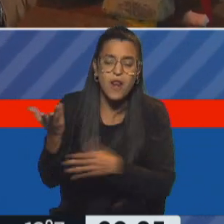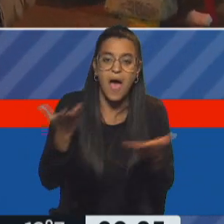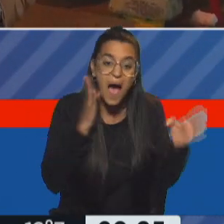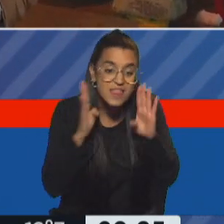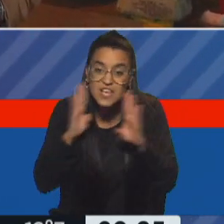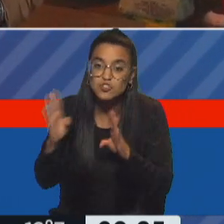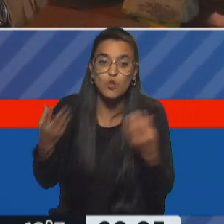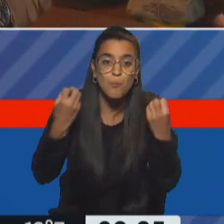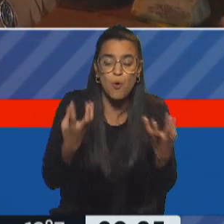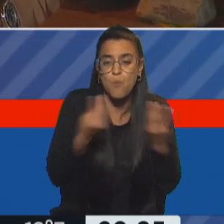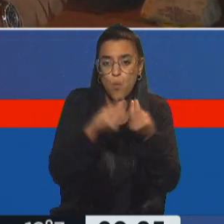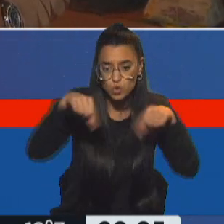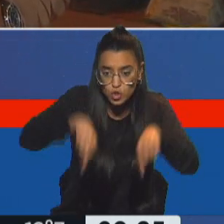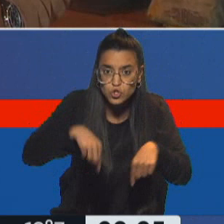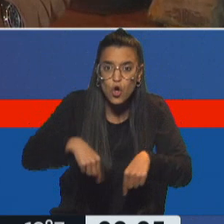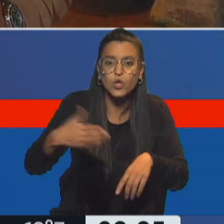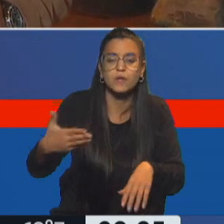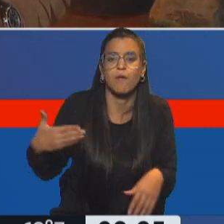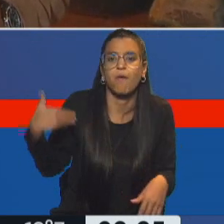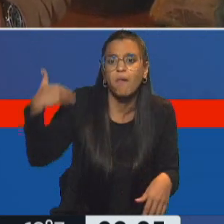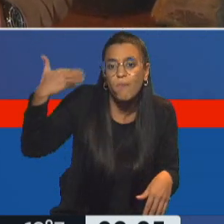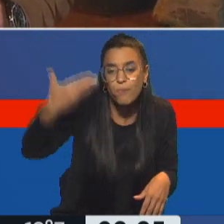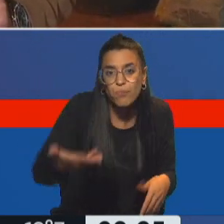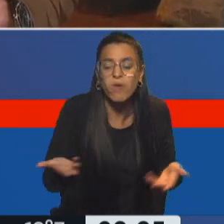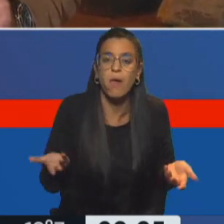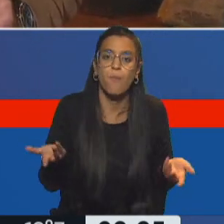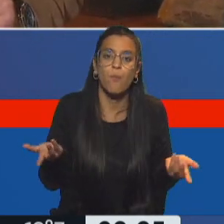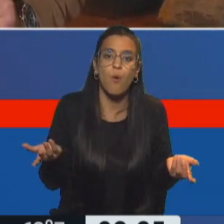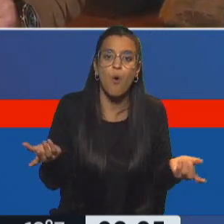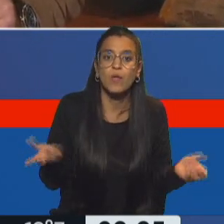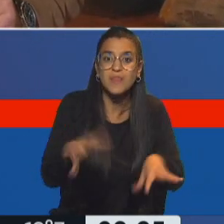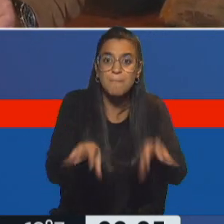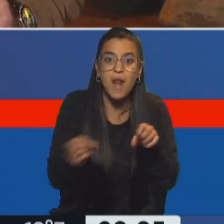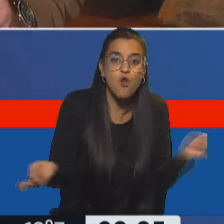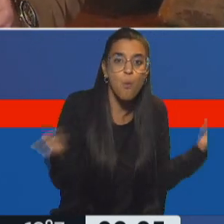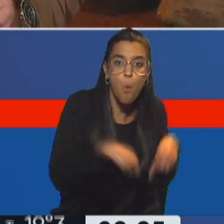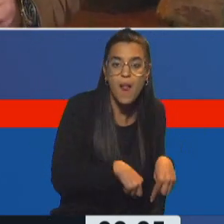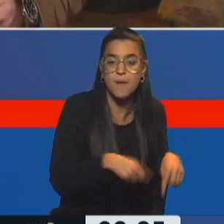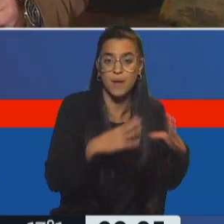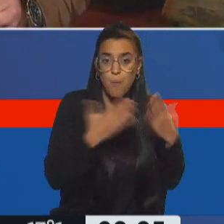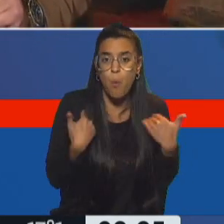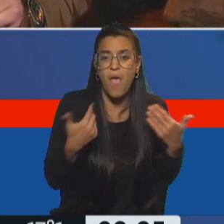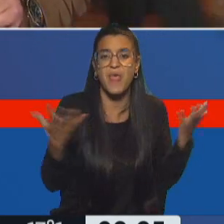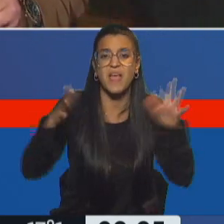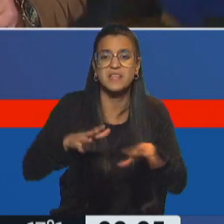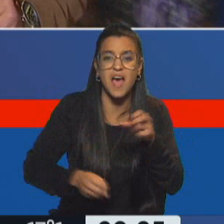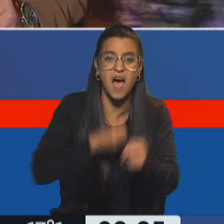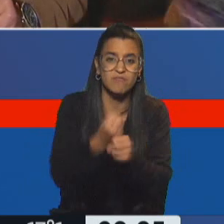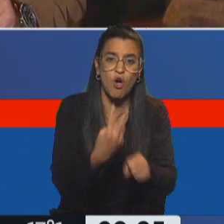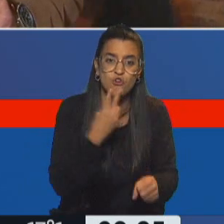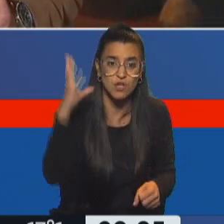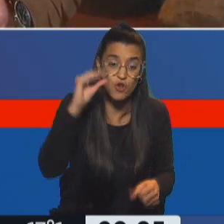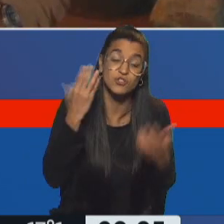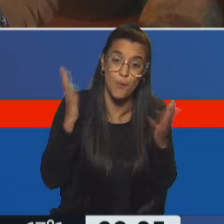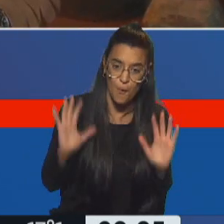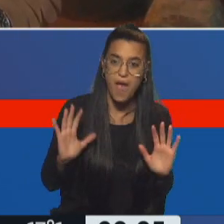Porque seguramente muchos hoy, después de tantos días de tener que volver temprano a casa, sabiendo que se pueden quedar hasta las 11 de la noche... Bueno,